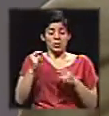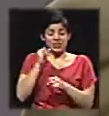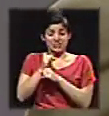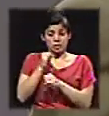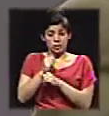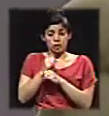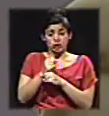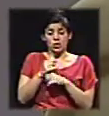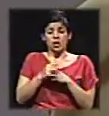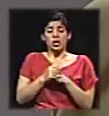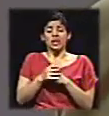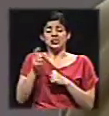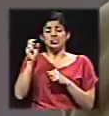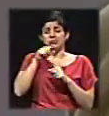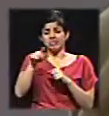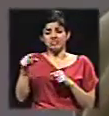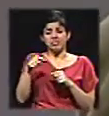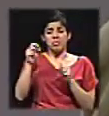a las cuales se les puede